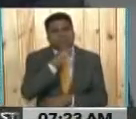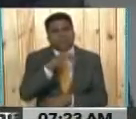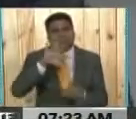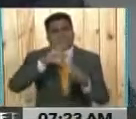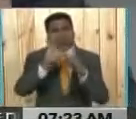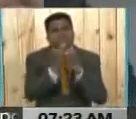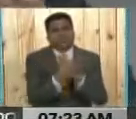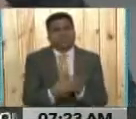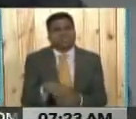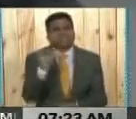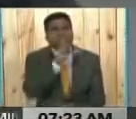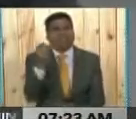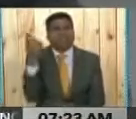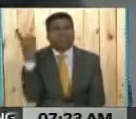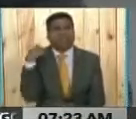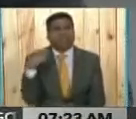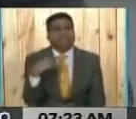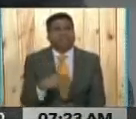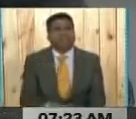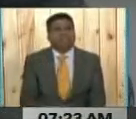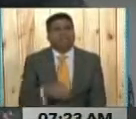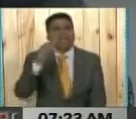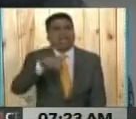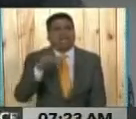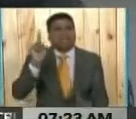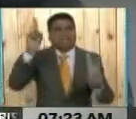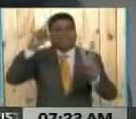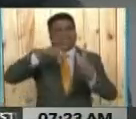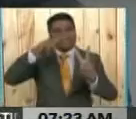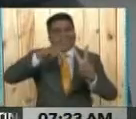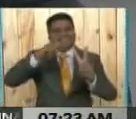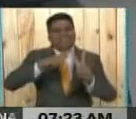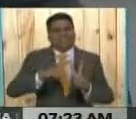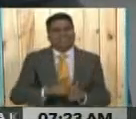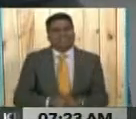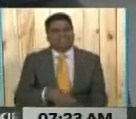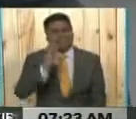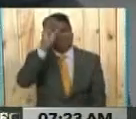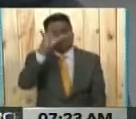la semana pasada, tengo entendido, acá en Venezolana de Televisión. Y Barry Cartaya